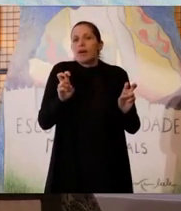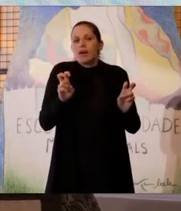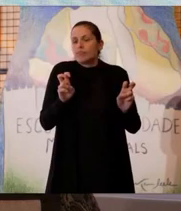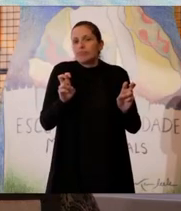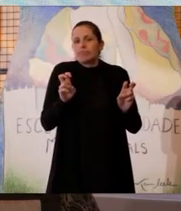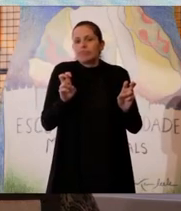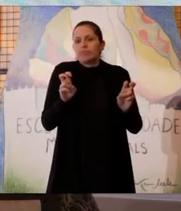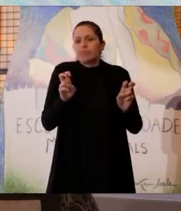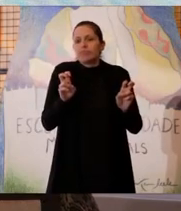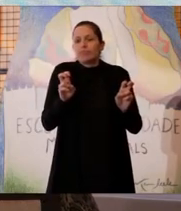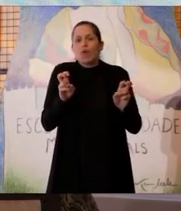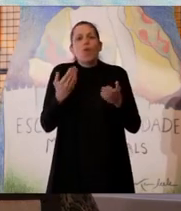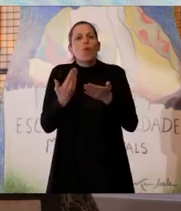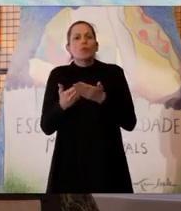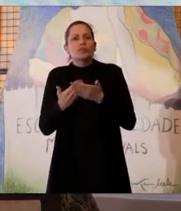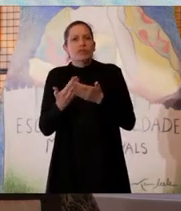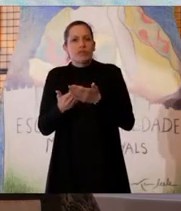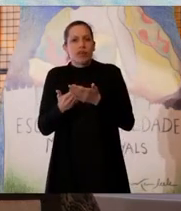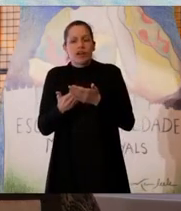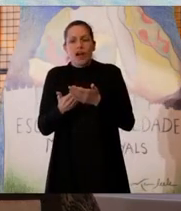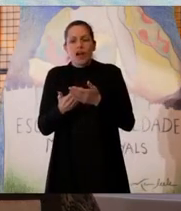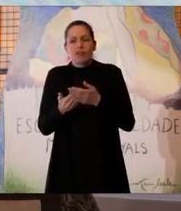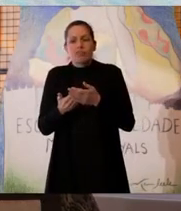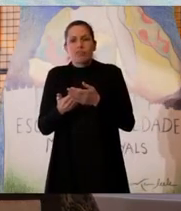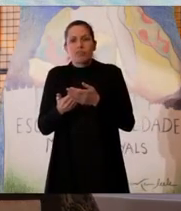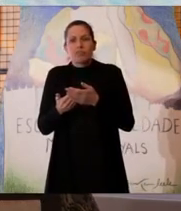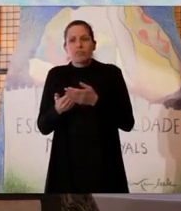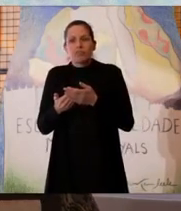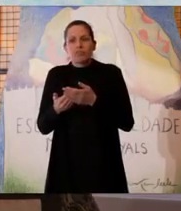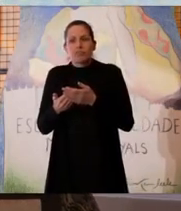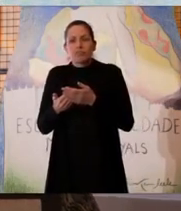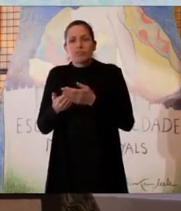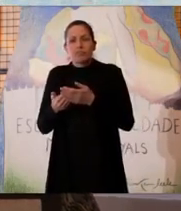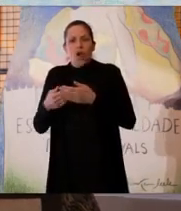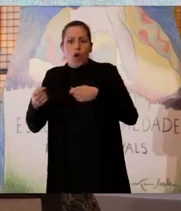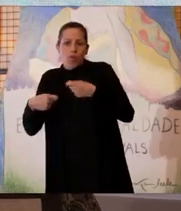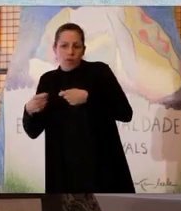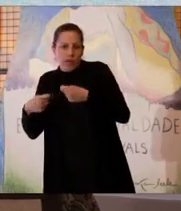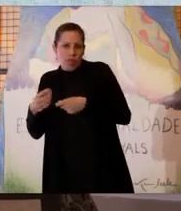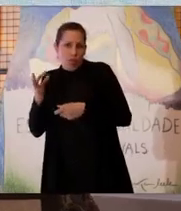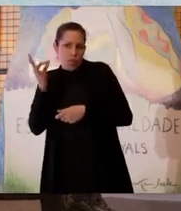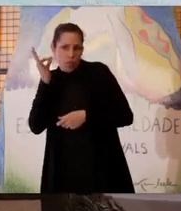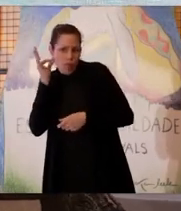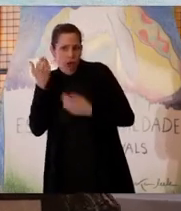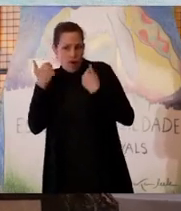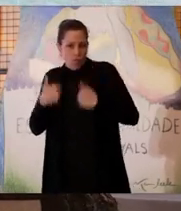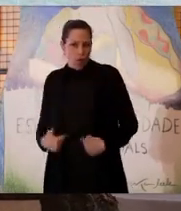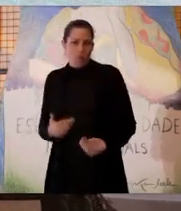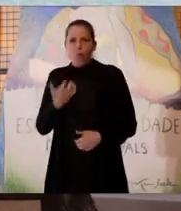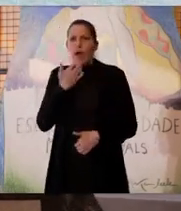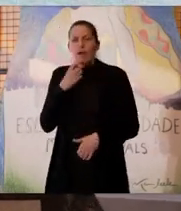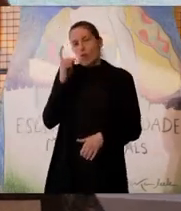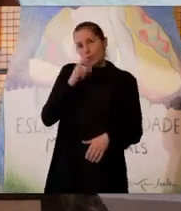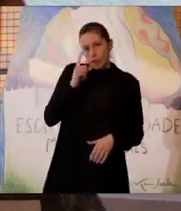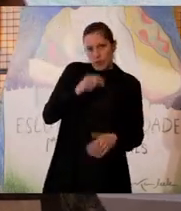justificar la comercialización de los cuerpos de las mujeres si hablamos de prostitución o si hablamos de